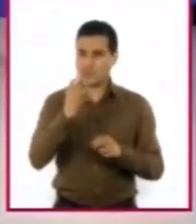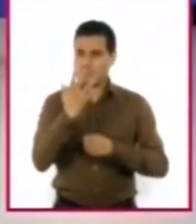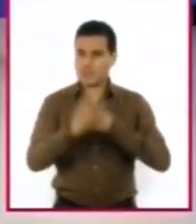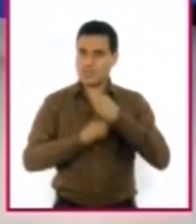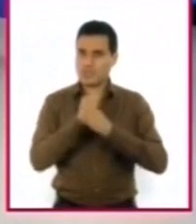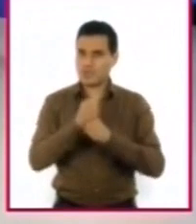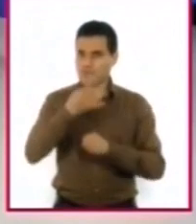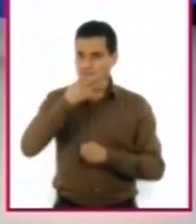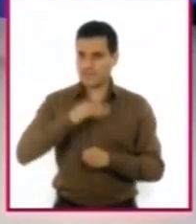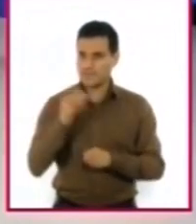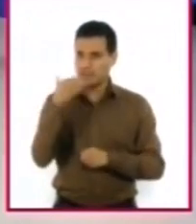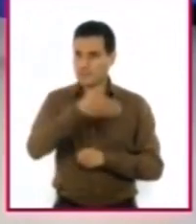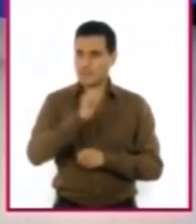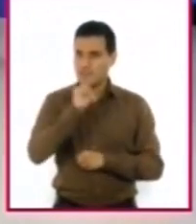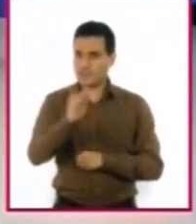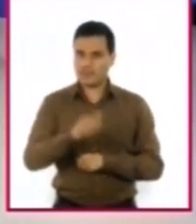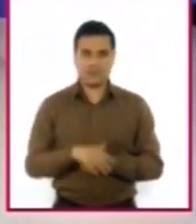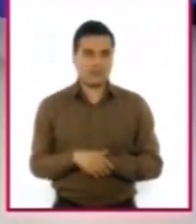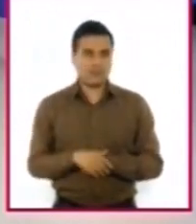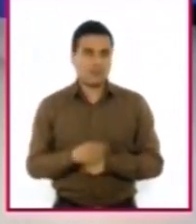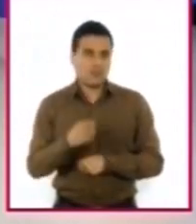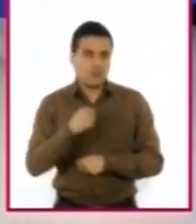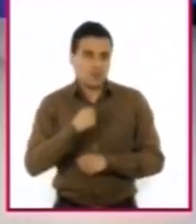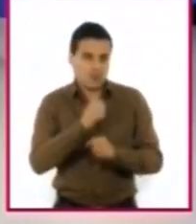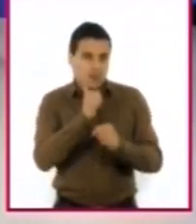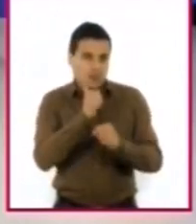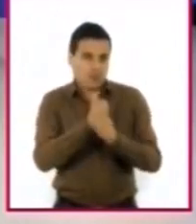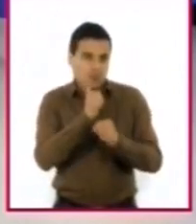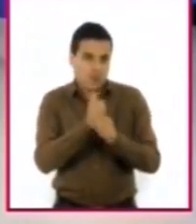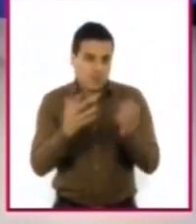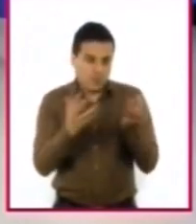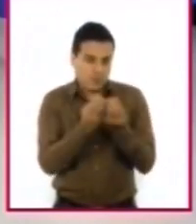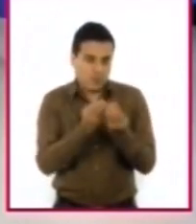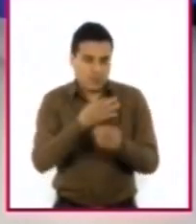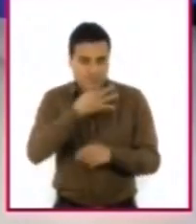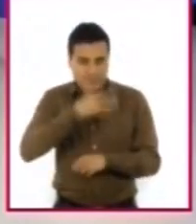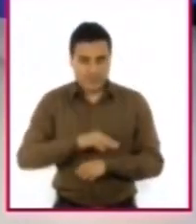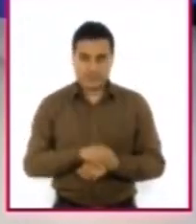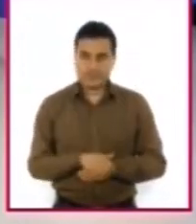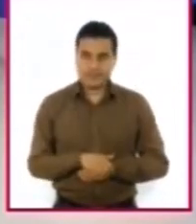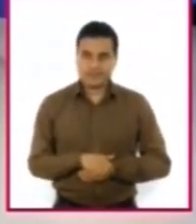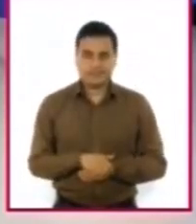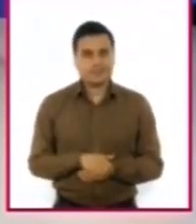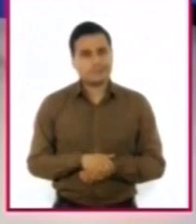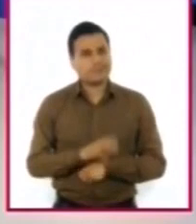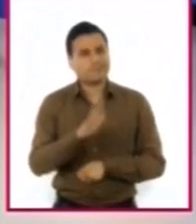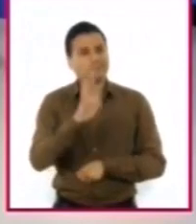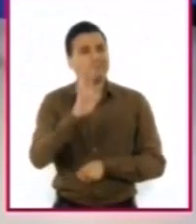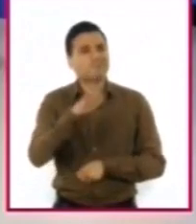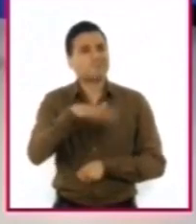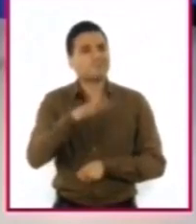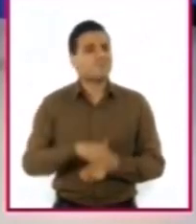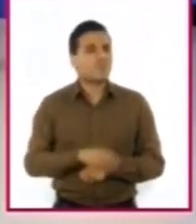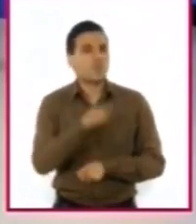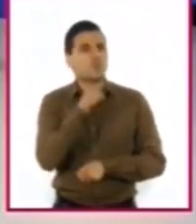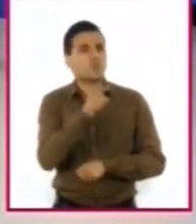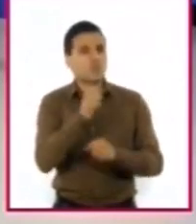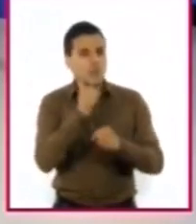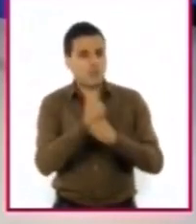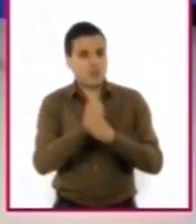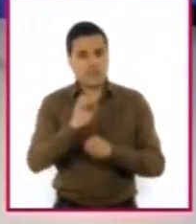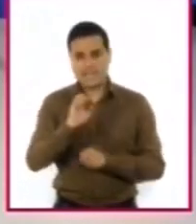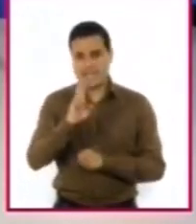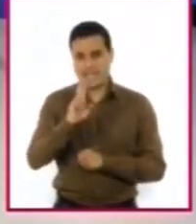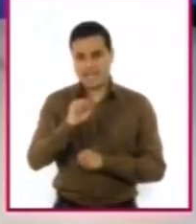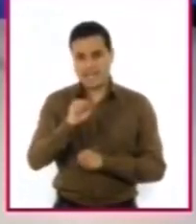la debes. Bueno, es que yo andaba con tu abuelo en las fiestas. Darwin, tu abuelo Erasmus y yo